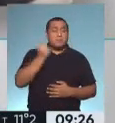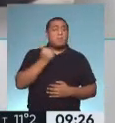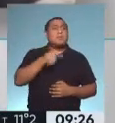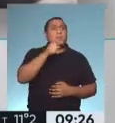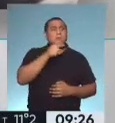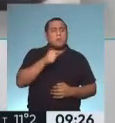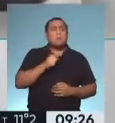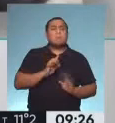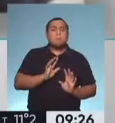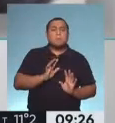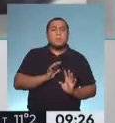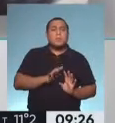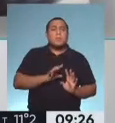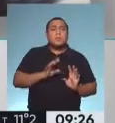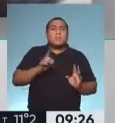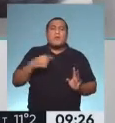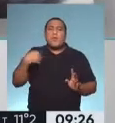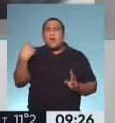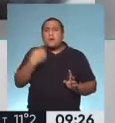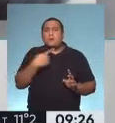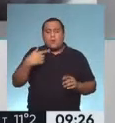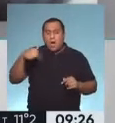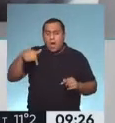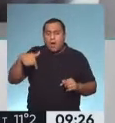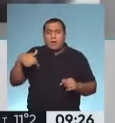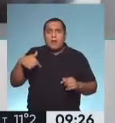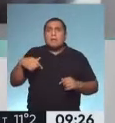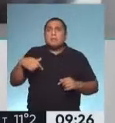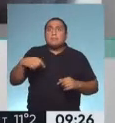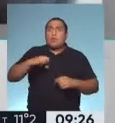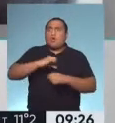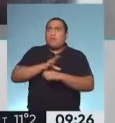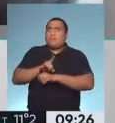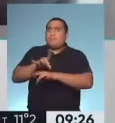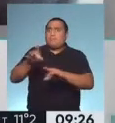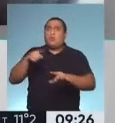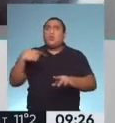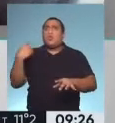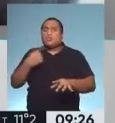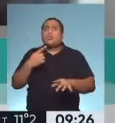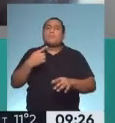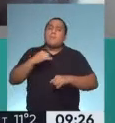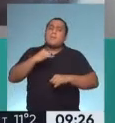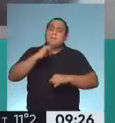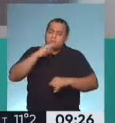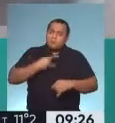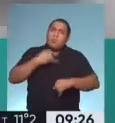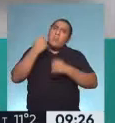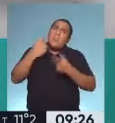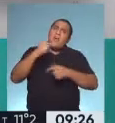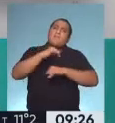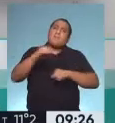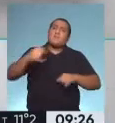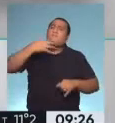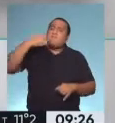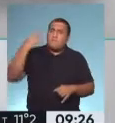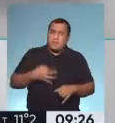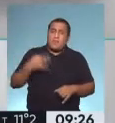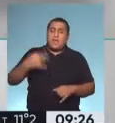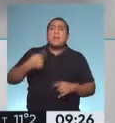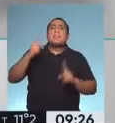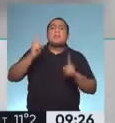referencia porque si hay algo que podemos hacer en este proceso de pandemia es transmitir información precisa confiable y con